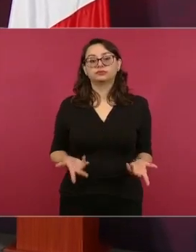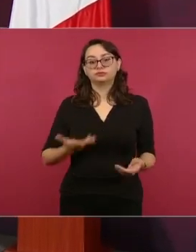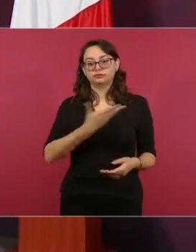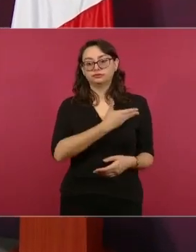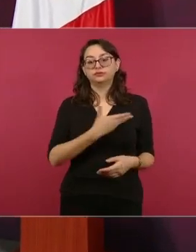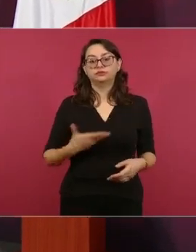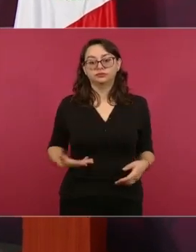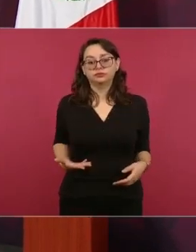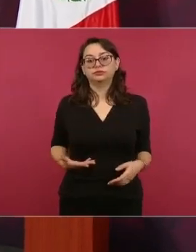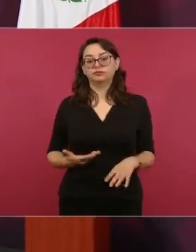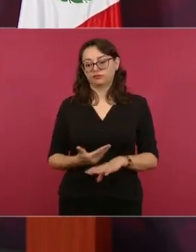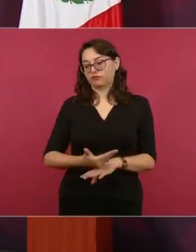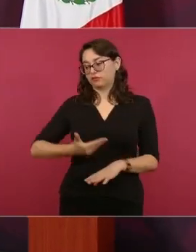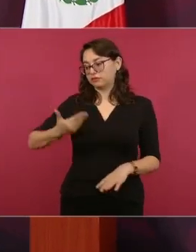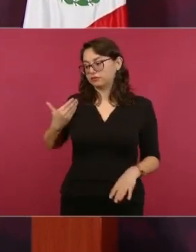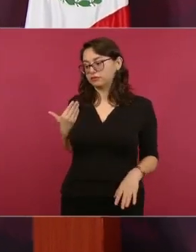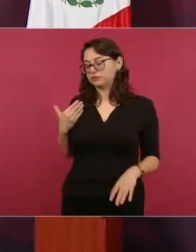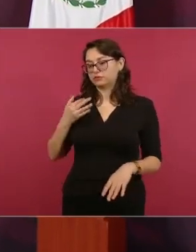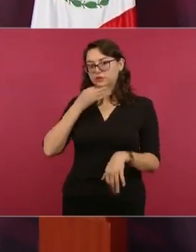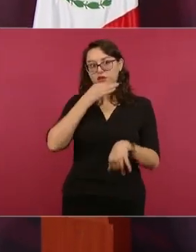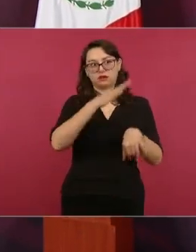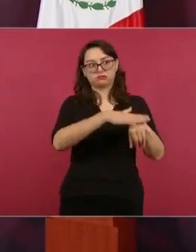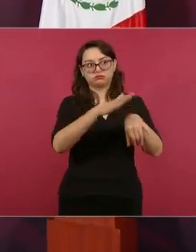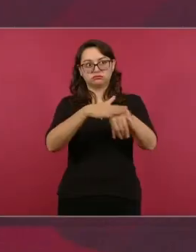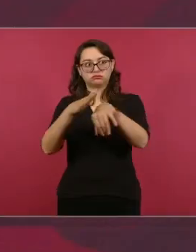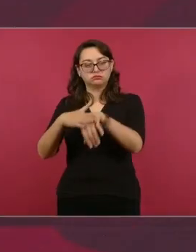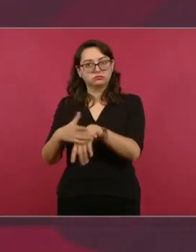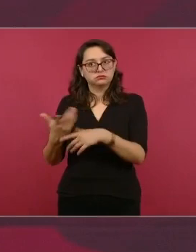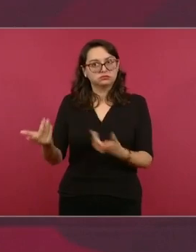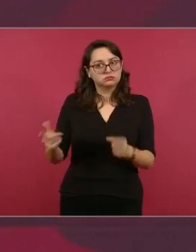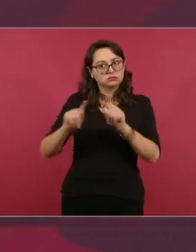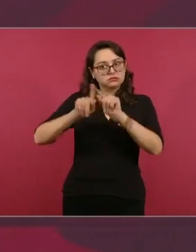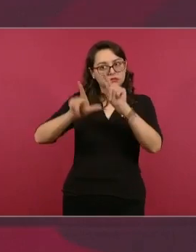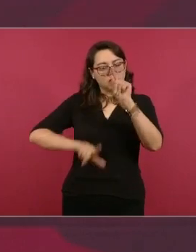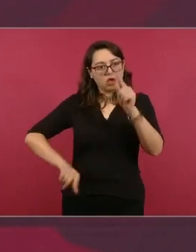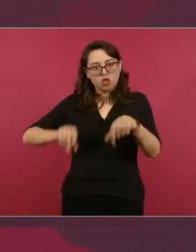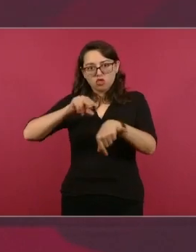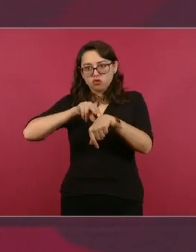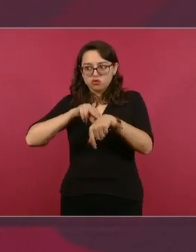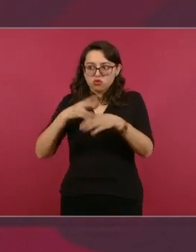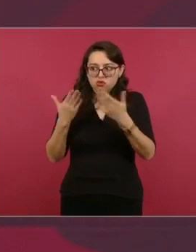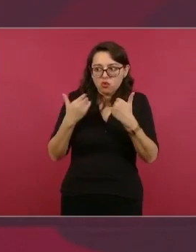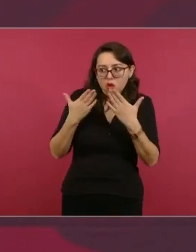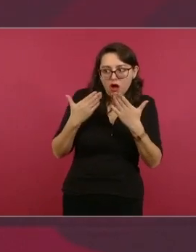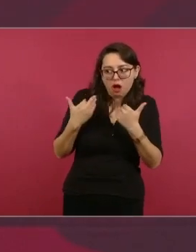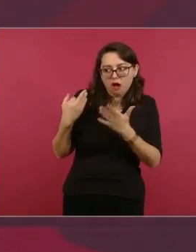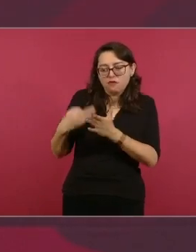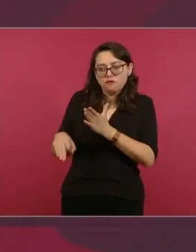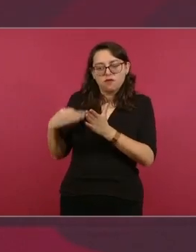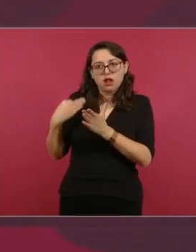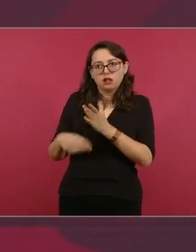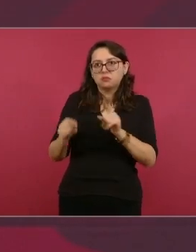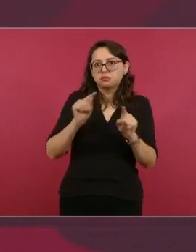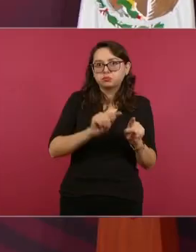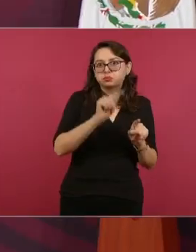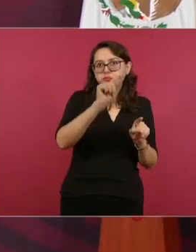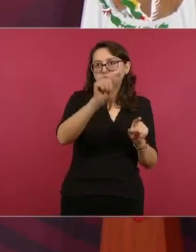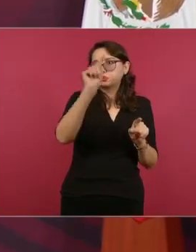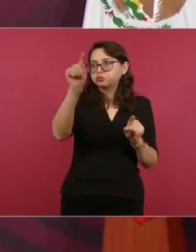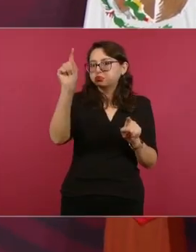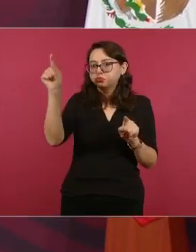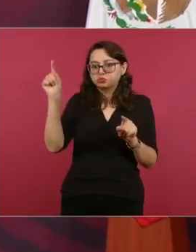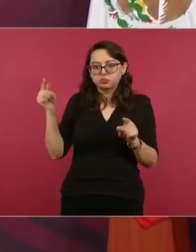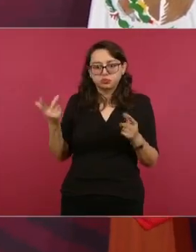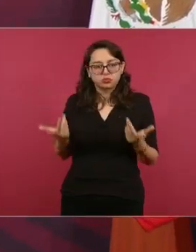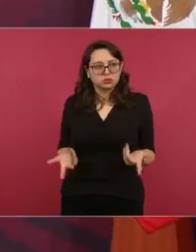manifiesto el déficit que teníamos de especialistas de personas